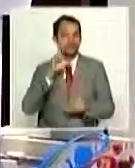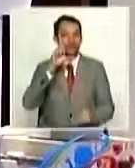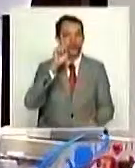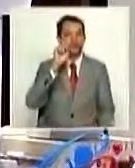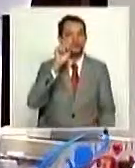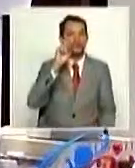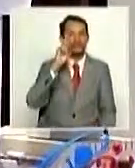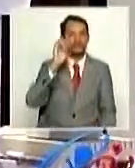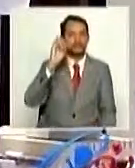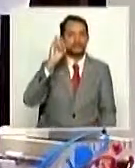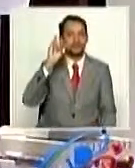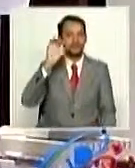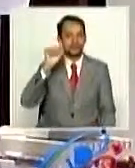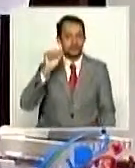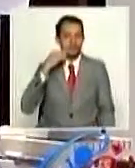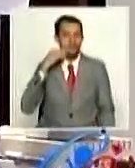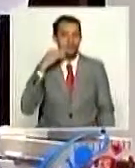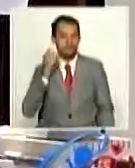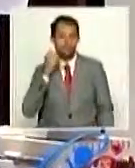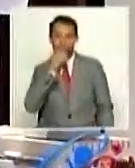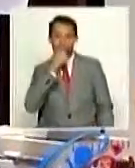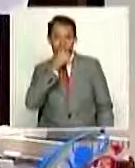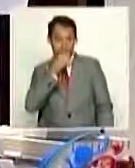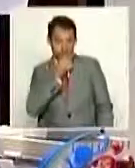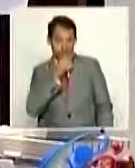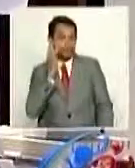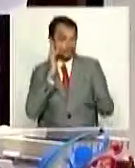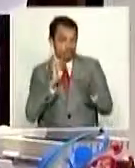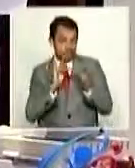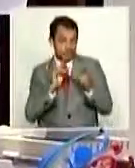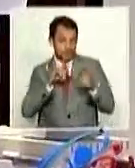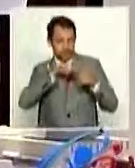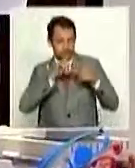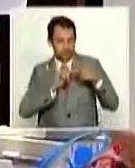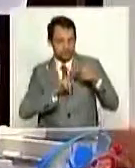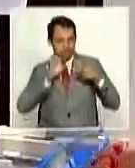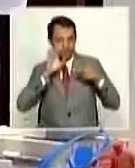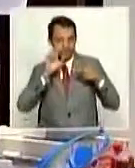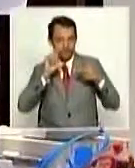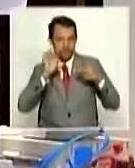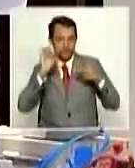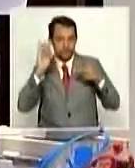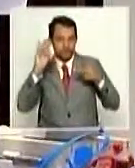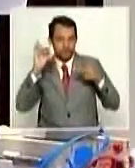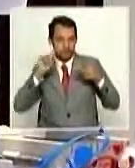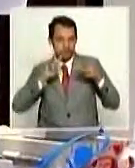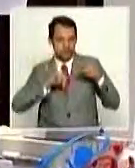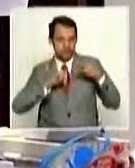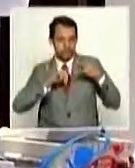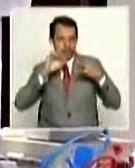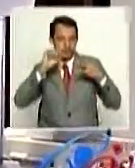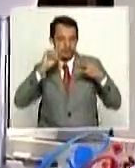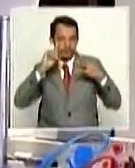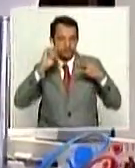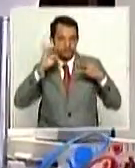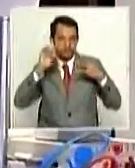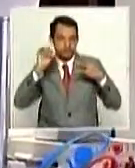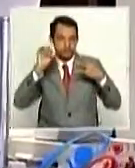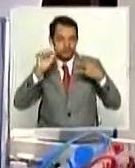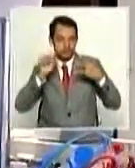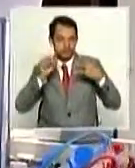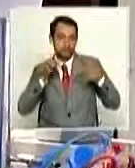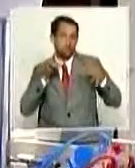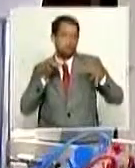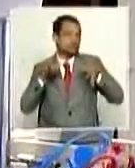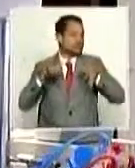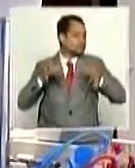es la auxiliar de odontología, está el doctor Efraín, odontólogo, y la doctora Adriana Maya, explicándole a los